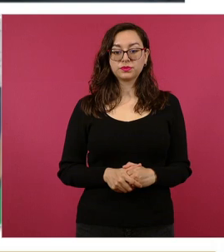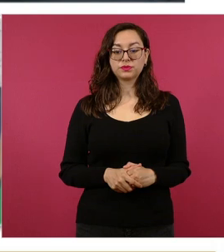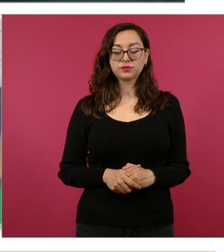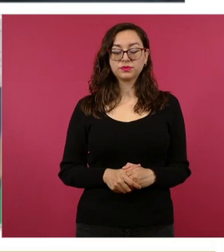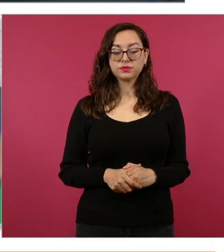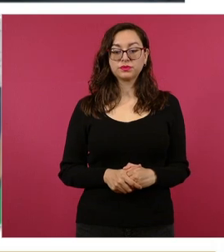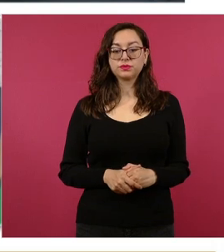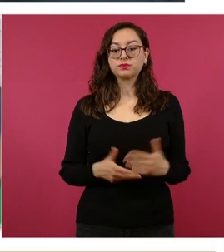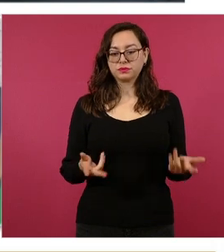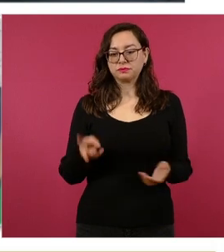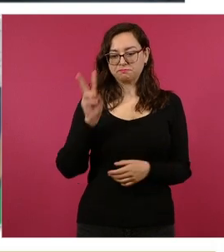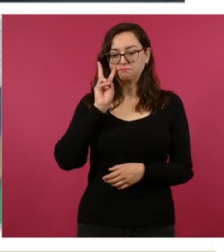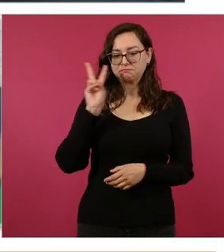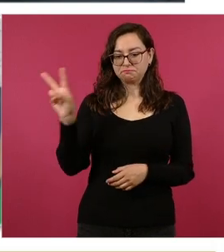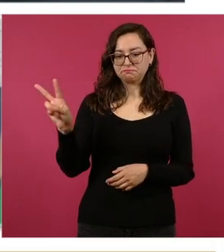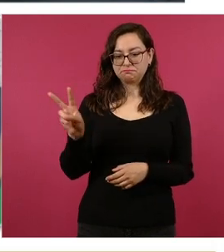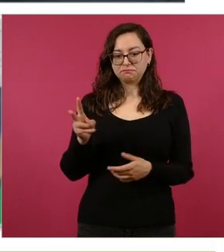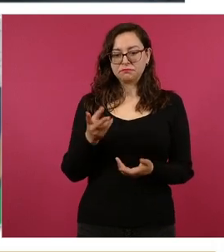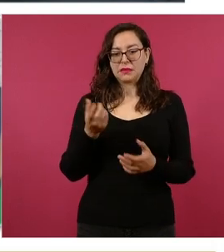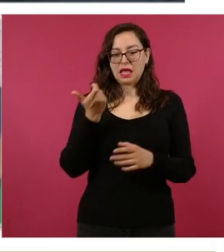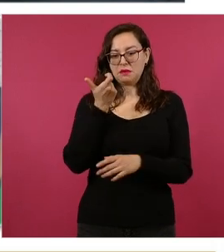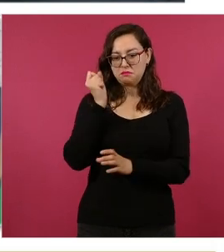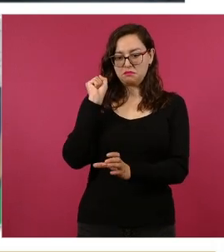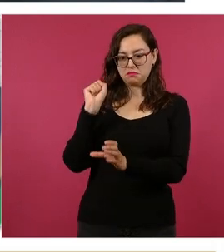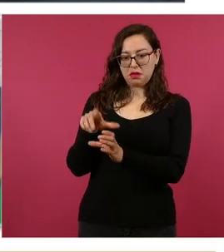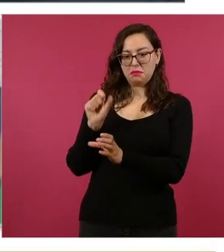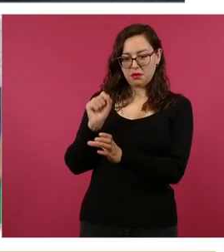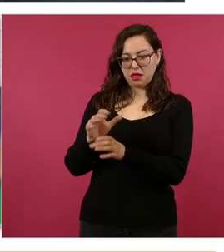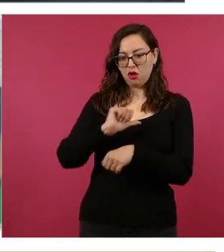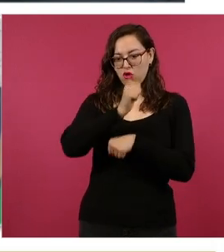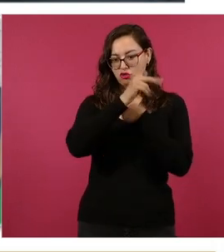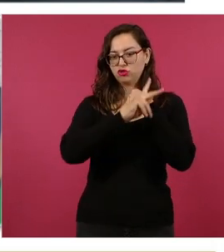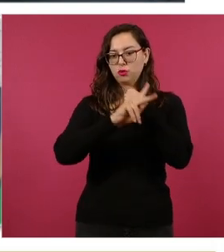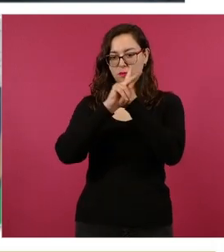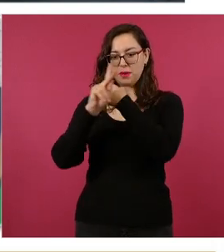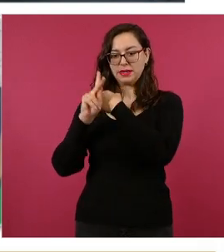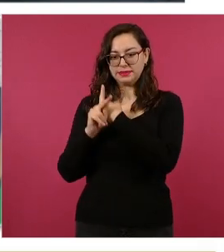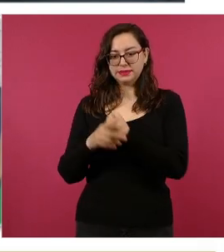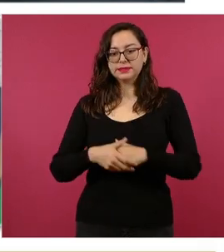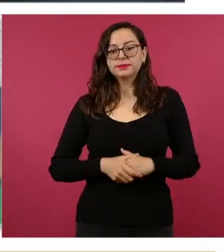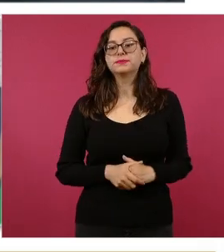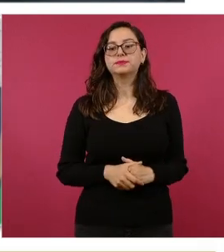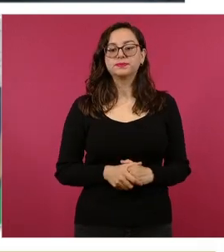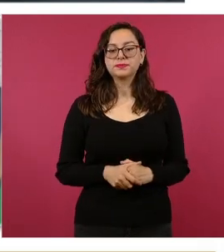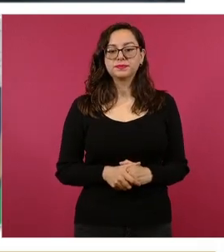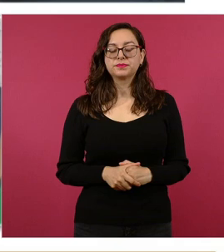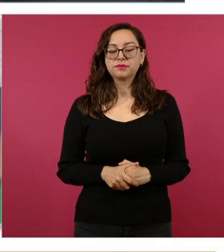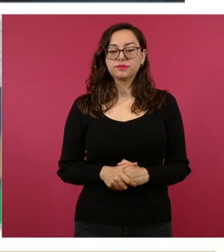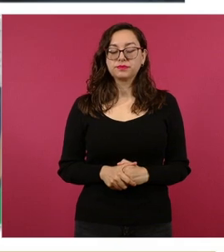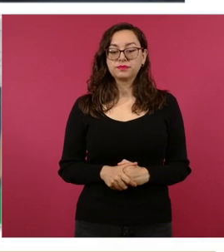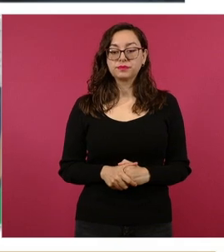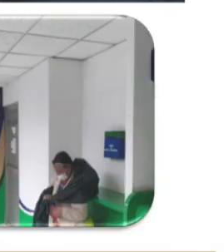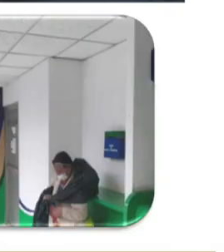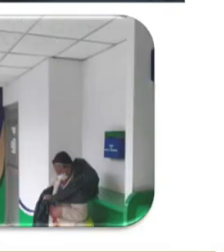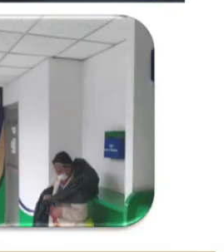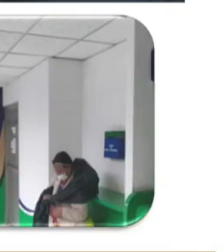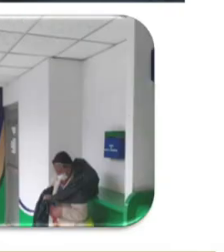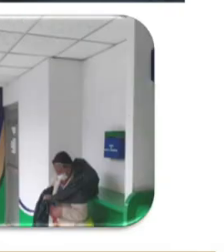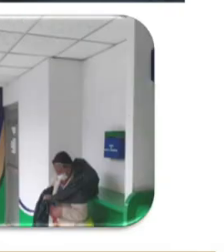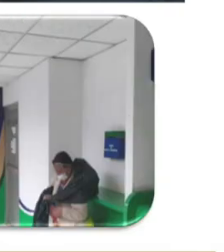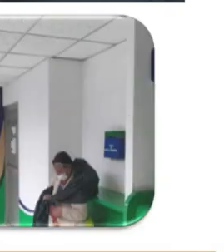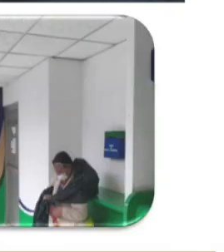ver ustedes en el tema de remesas que hemos hecho. Como ustedes han constatado, el presidente López Obrador ha hecho un